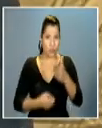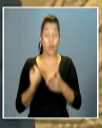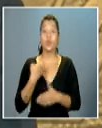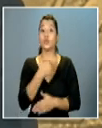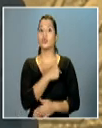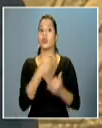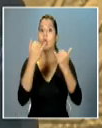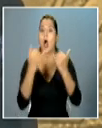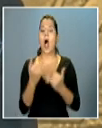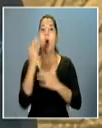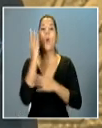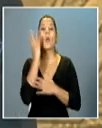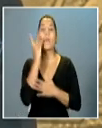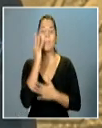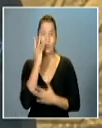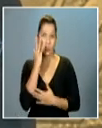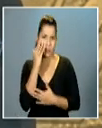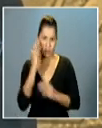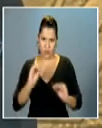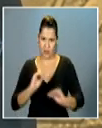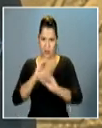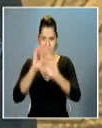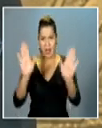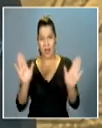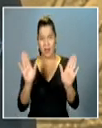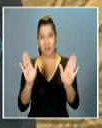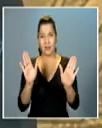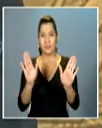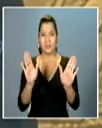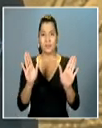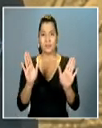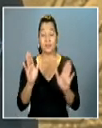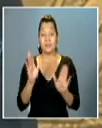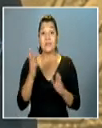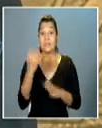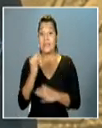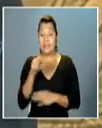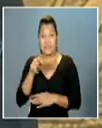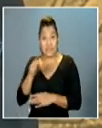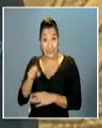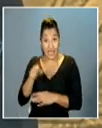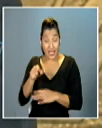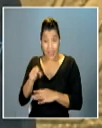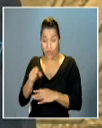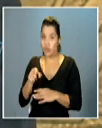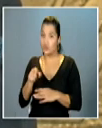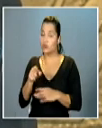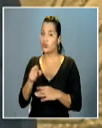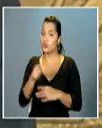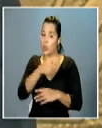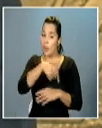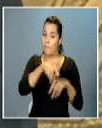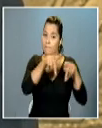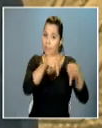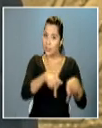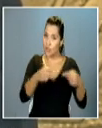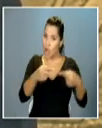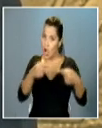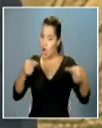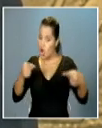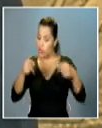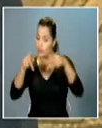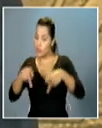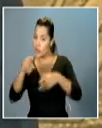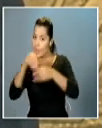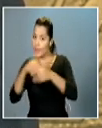preocupación obvia, válida y razonable y sensata de que si esto es un ataque de la AMPA contra personas que trabajan en el